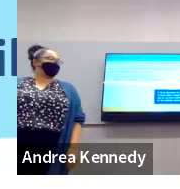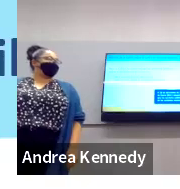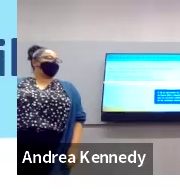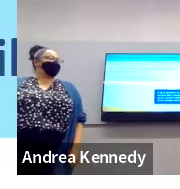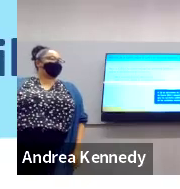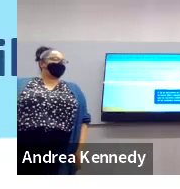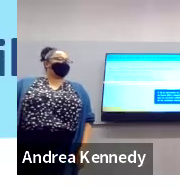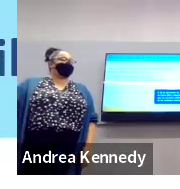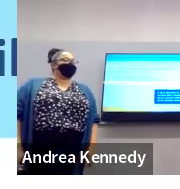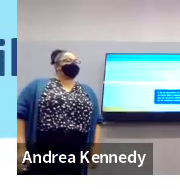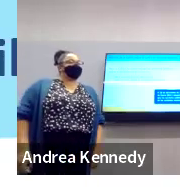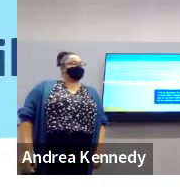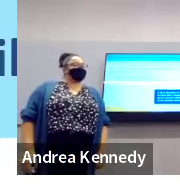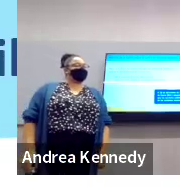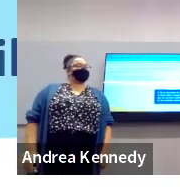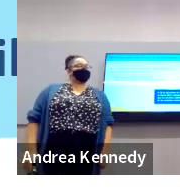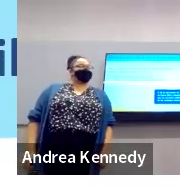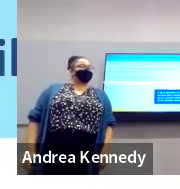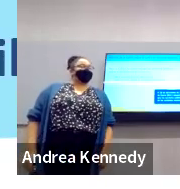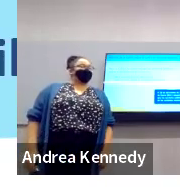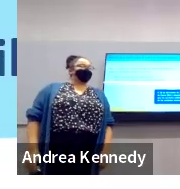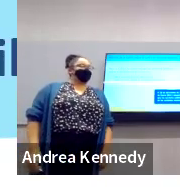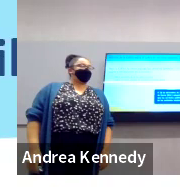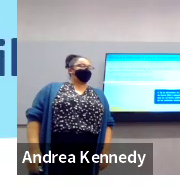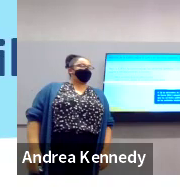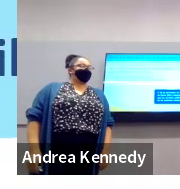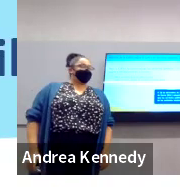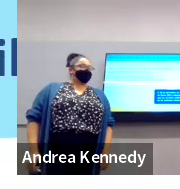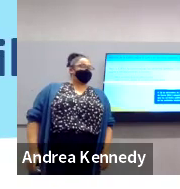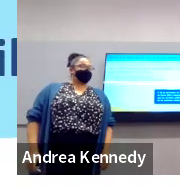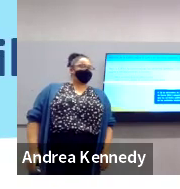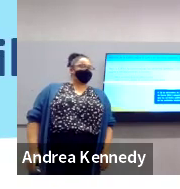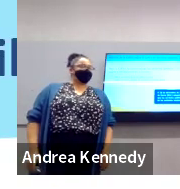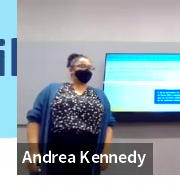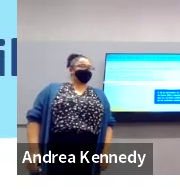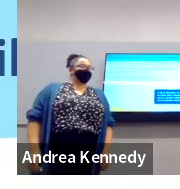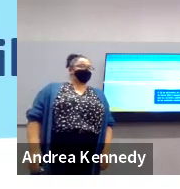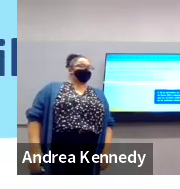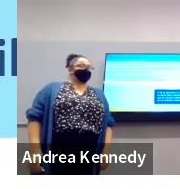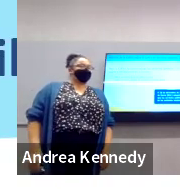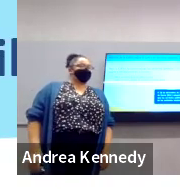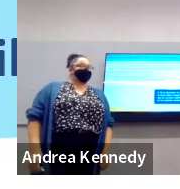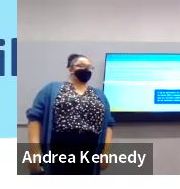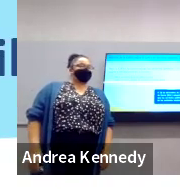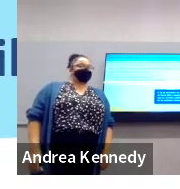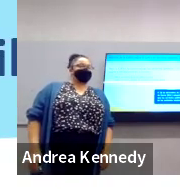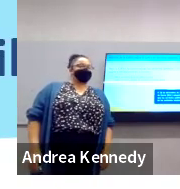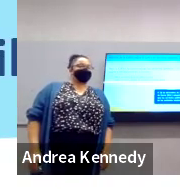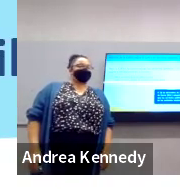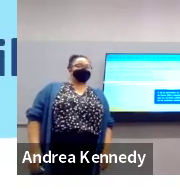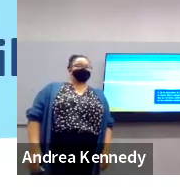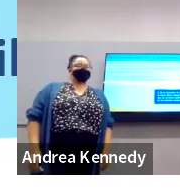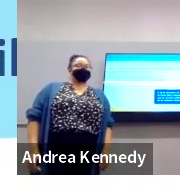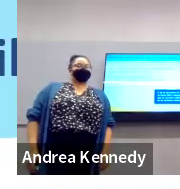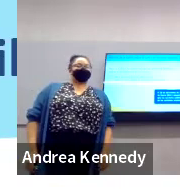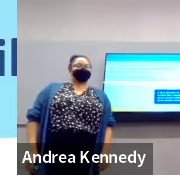tiene incluido los servicios públicos y está sujeta a las limitaciones de aumento. Esto quiere decir que la ley está